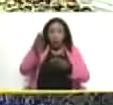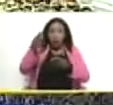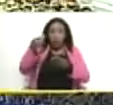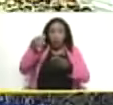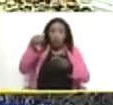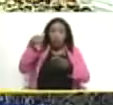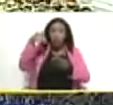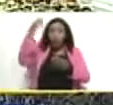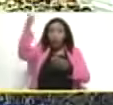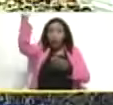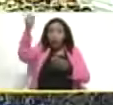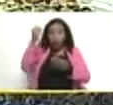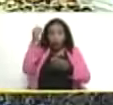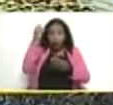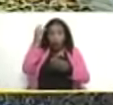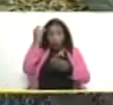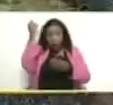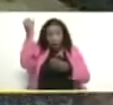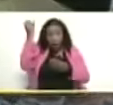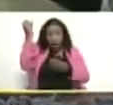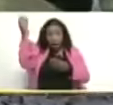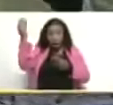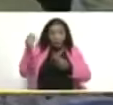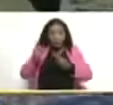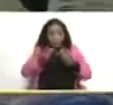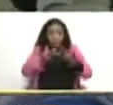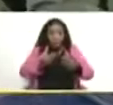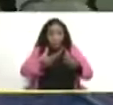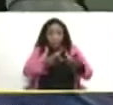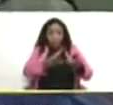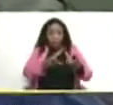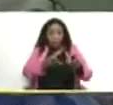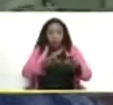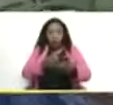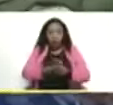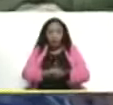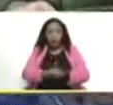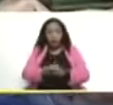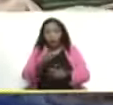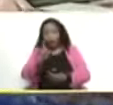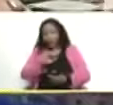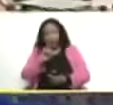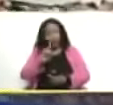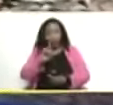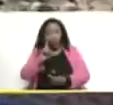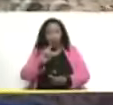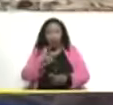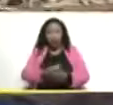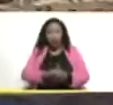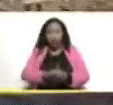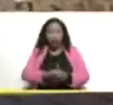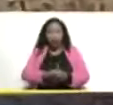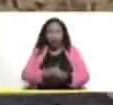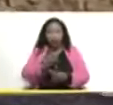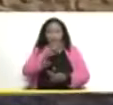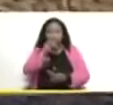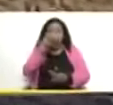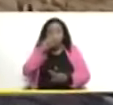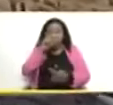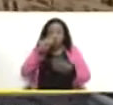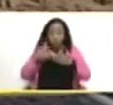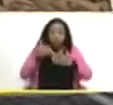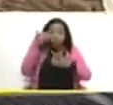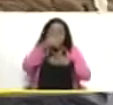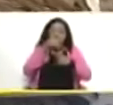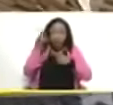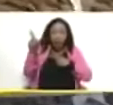la doctrina de la seguridad nacional del Imperio Norteamericano, la doctrina Monroe. No. A 200 años de la doctrina